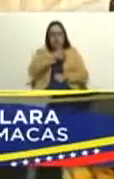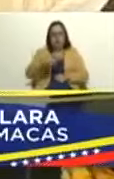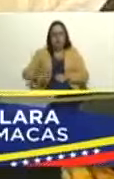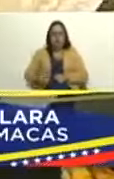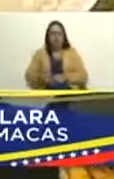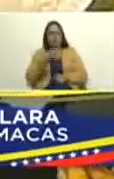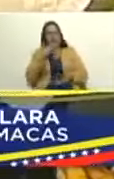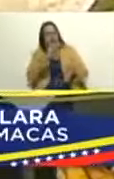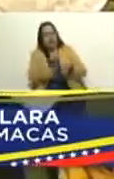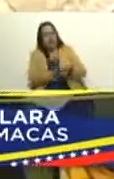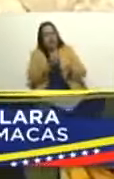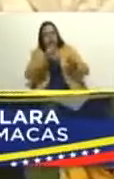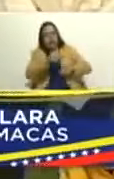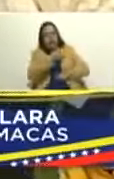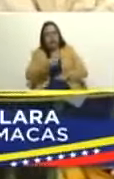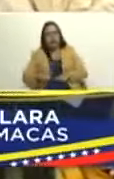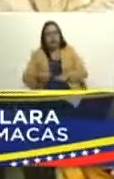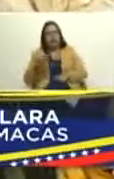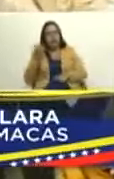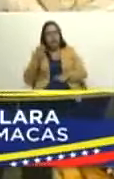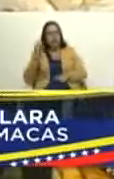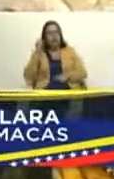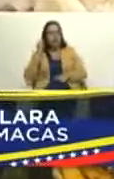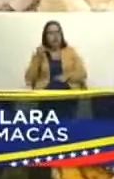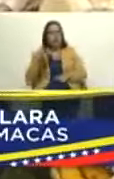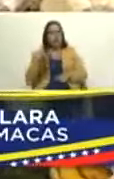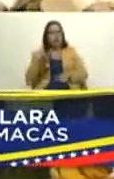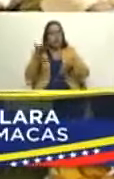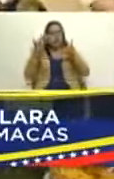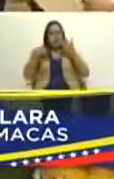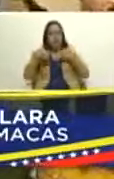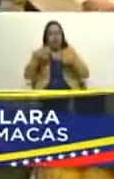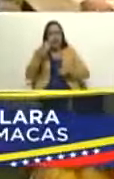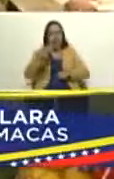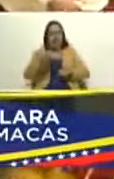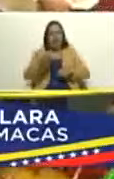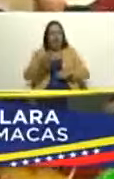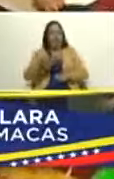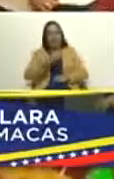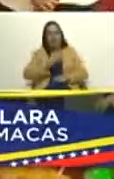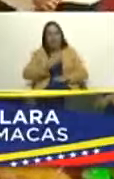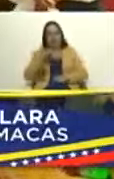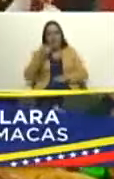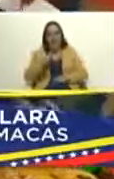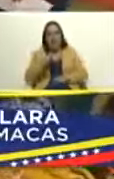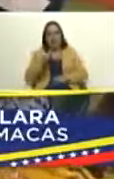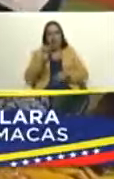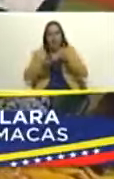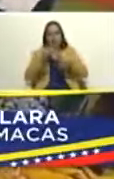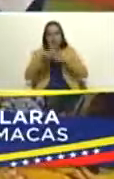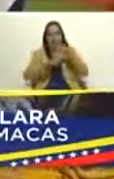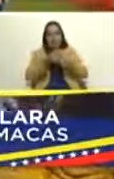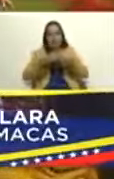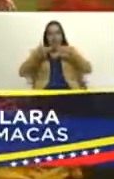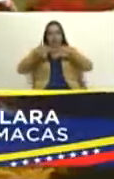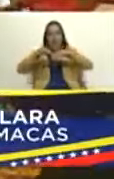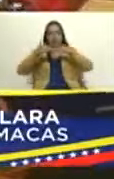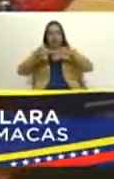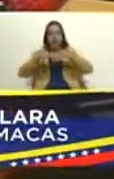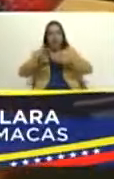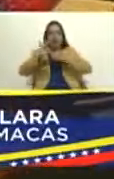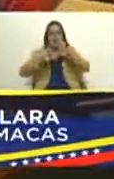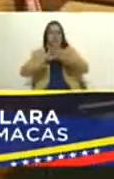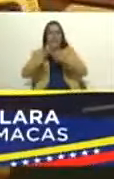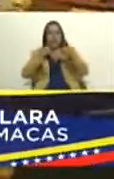Gracias, Dori. Mire, presidente, por aquí la alcaldesa le tiene un presente. Antes de darle el pase, yo quiero que ella se lo muestre, la hamaca tricolor y